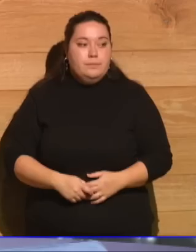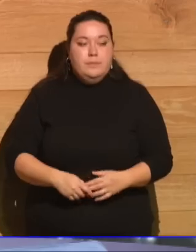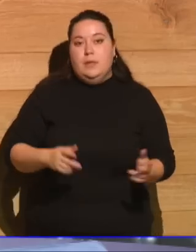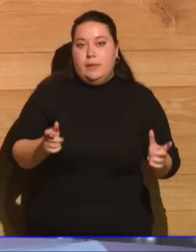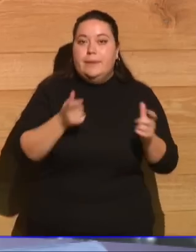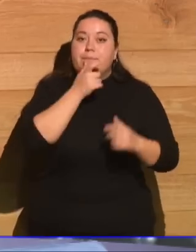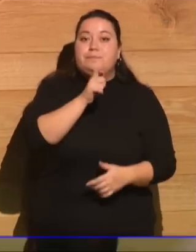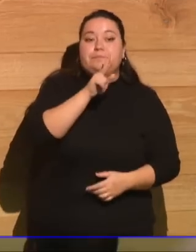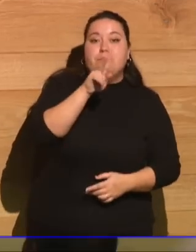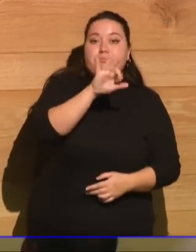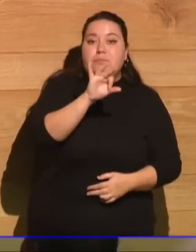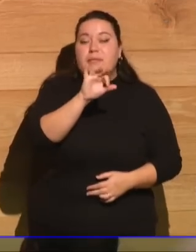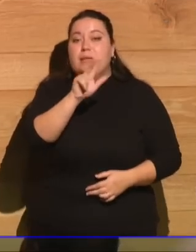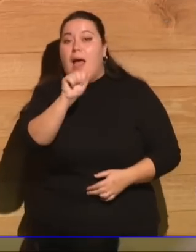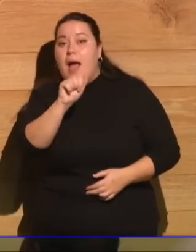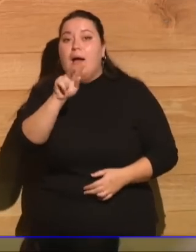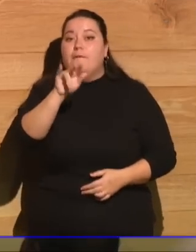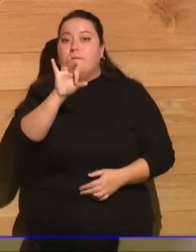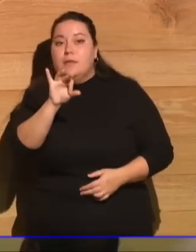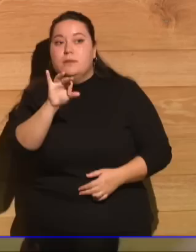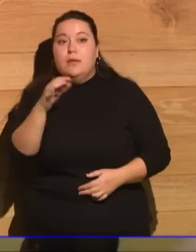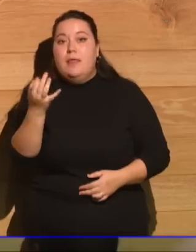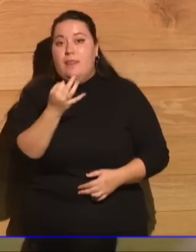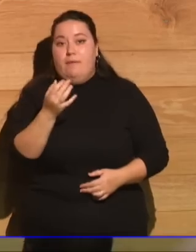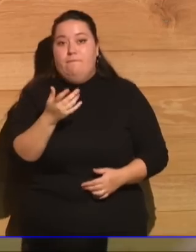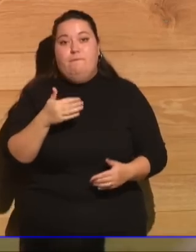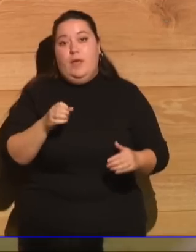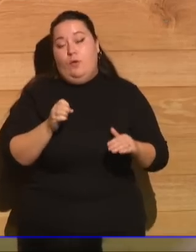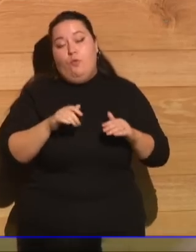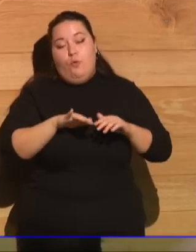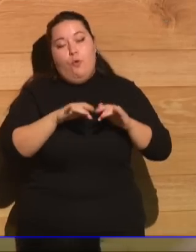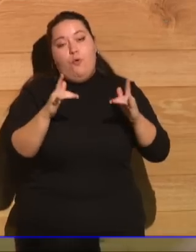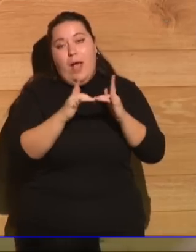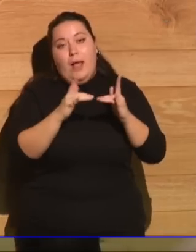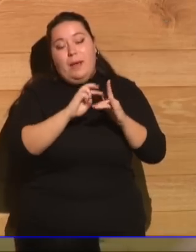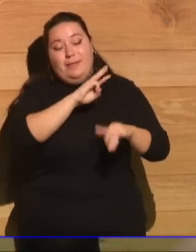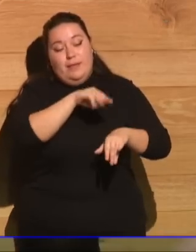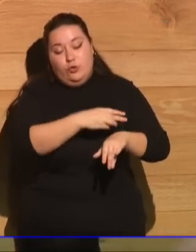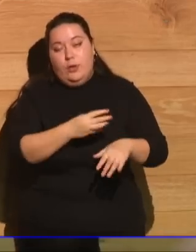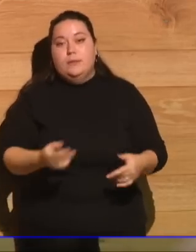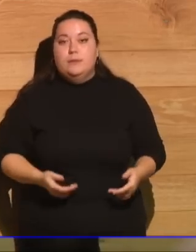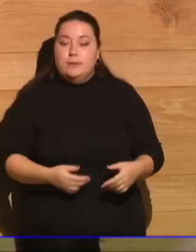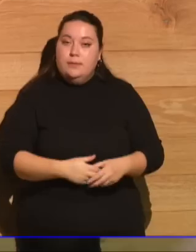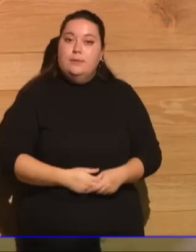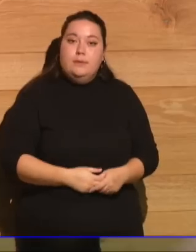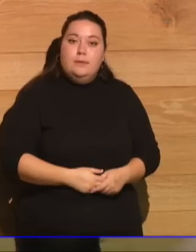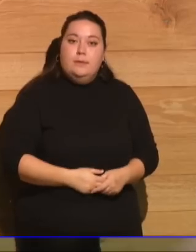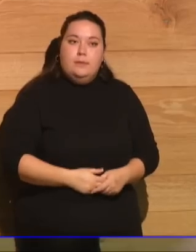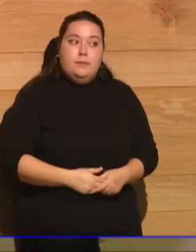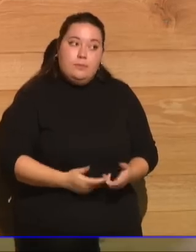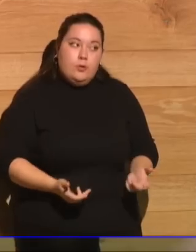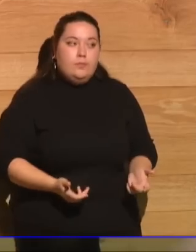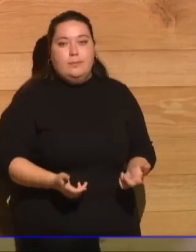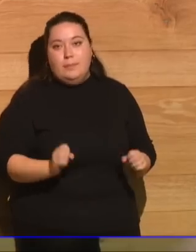ya tranquilos podemos... en vis-a-vis hay colchón y 3 horas. Vale, pero porque sí, porque se le acaba llamando así,